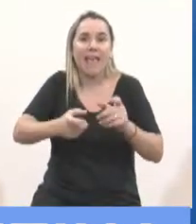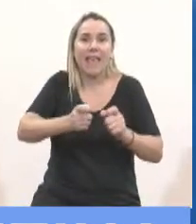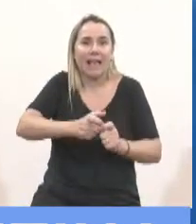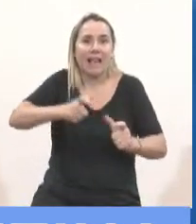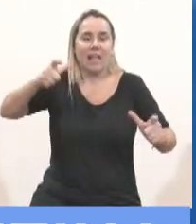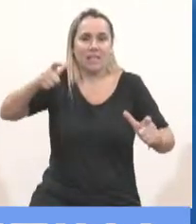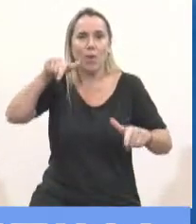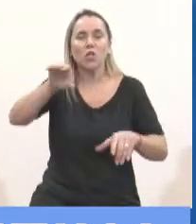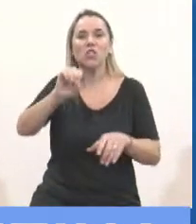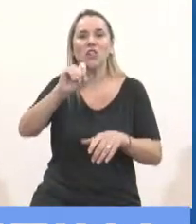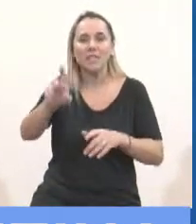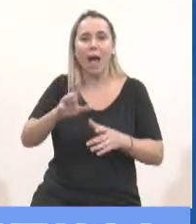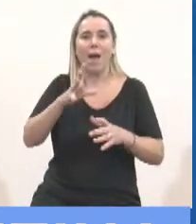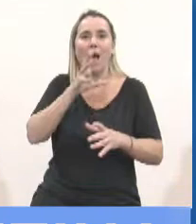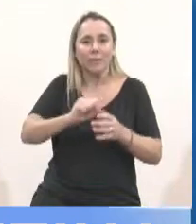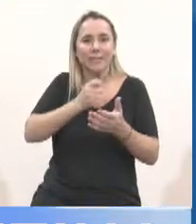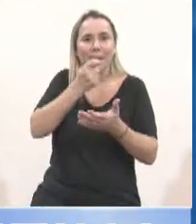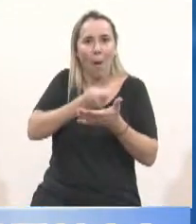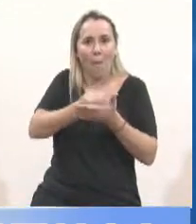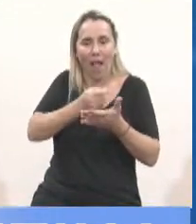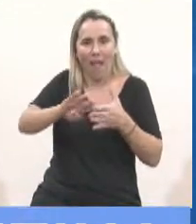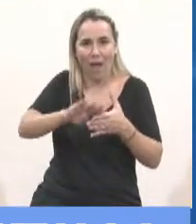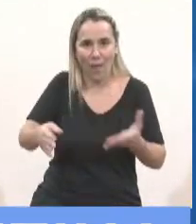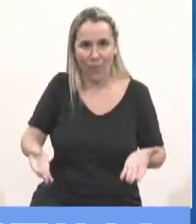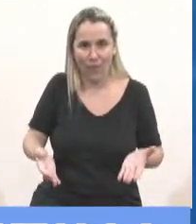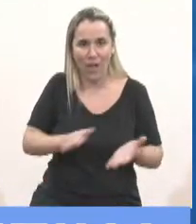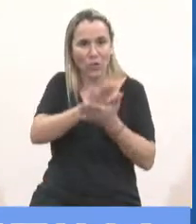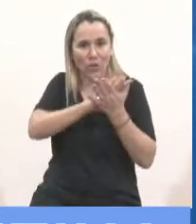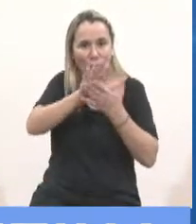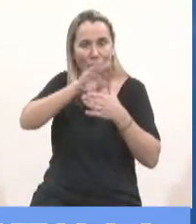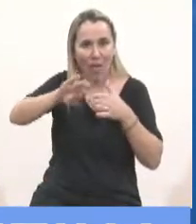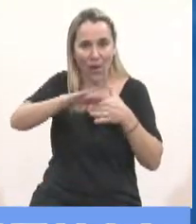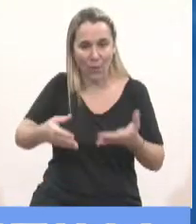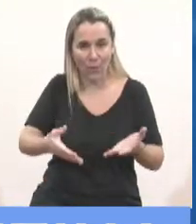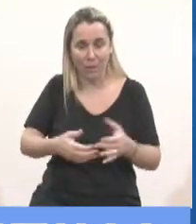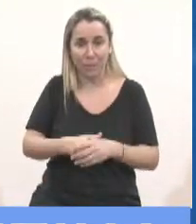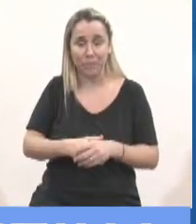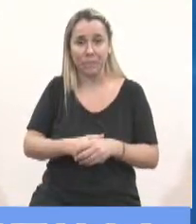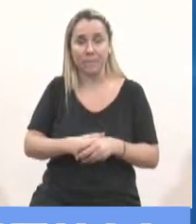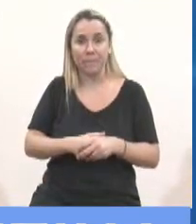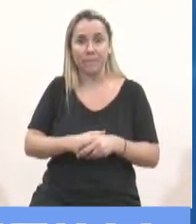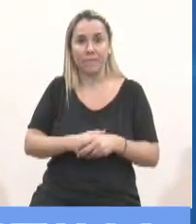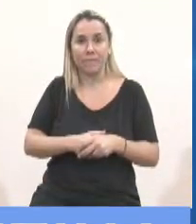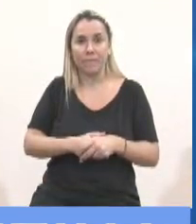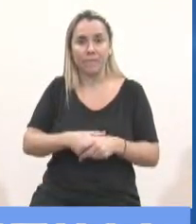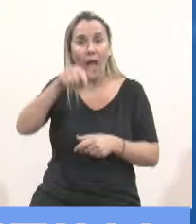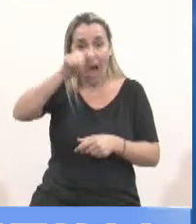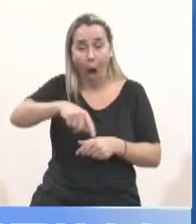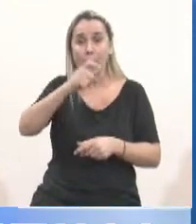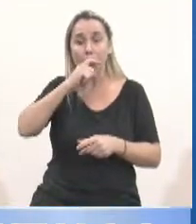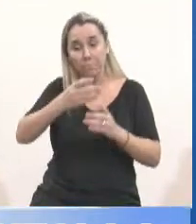se llama sostenibilidad de deuda. ¿Verdad? Sostenibilidad de deuda. Ahora, cuando usted, ahora se va